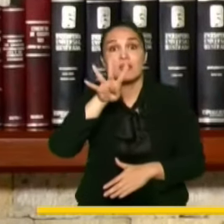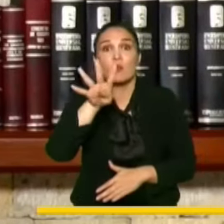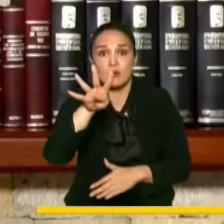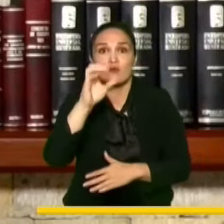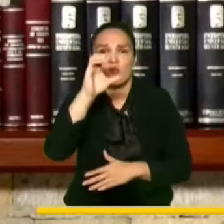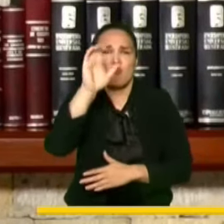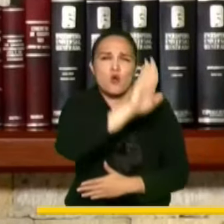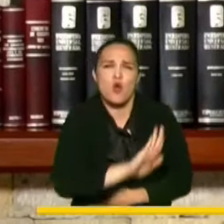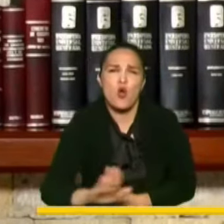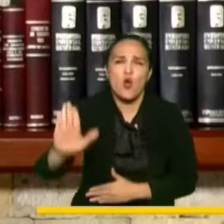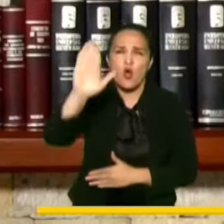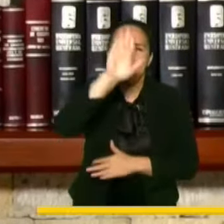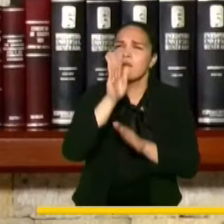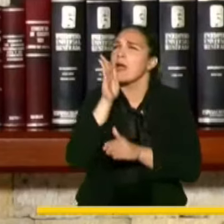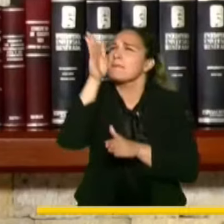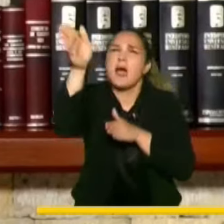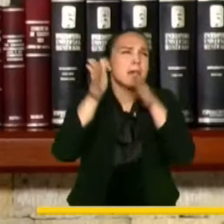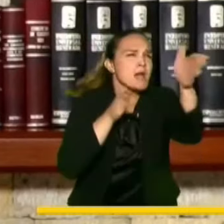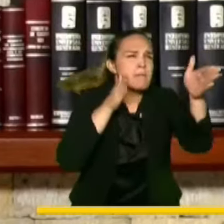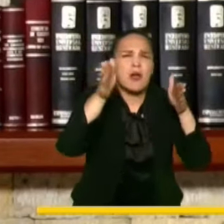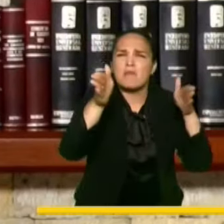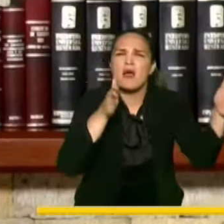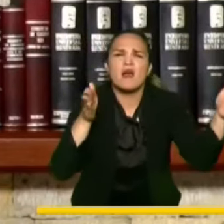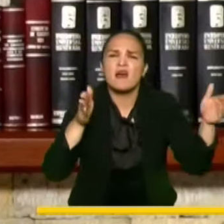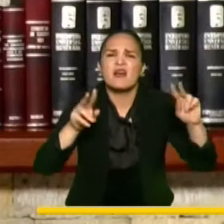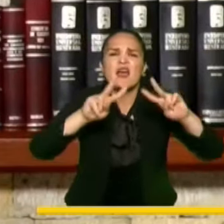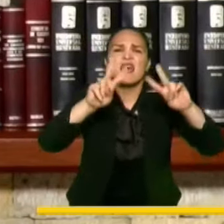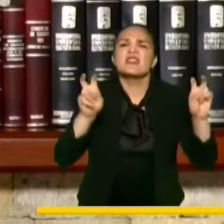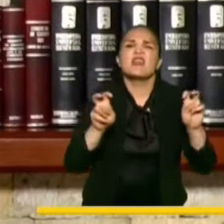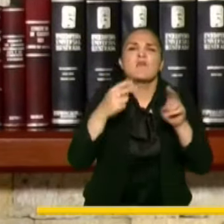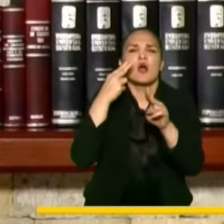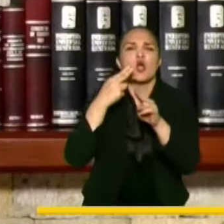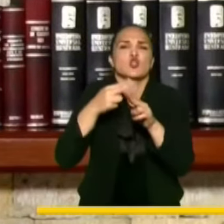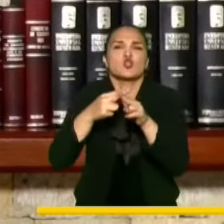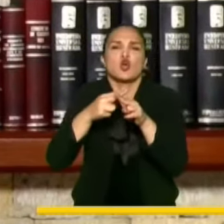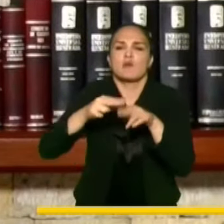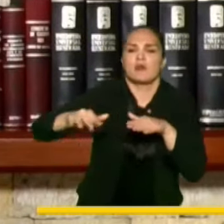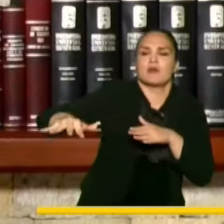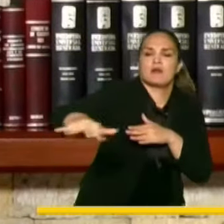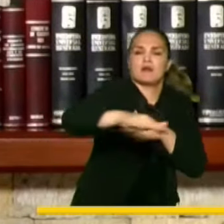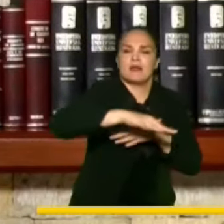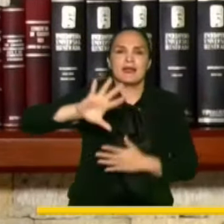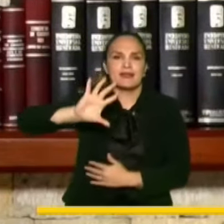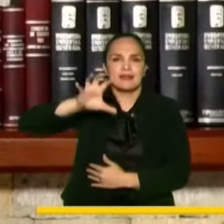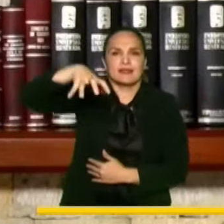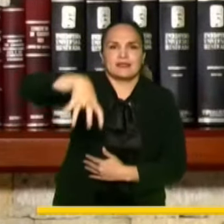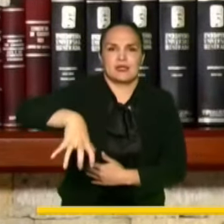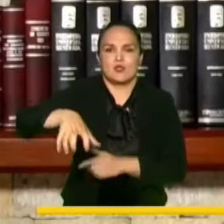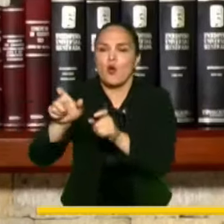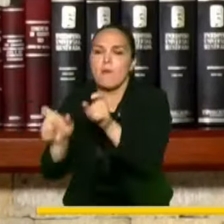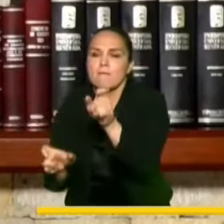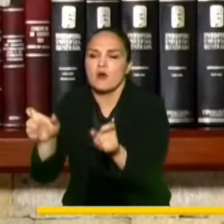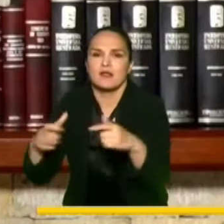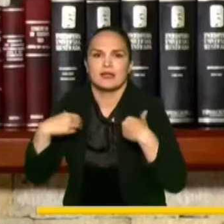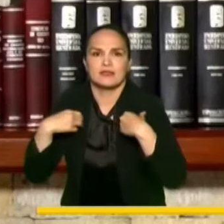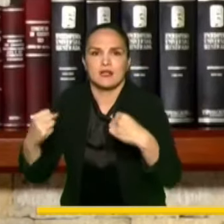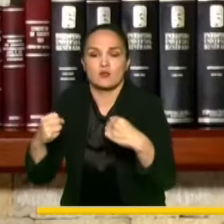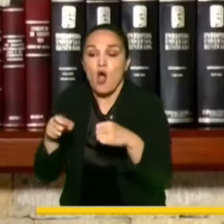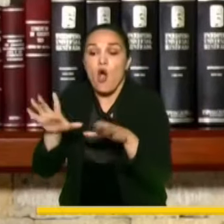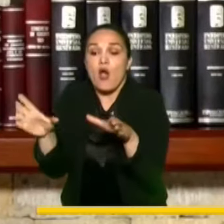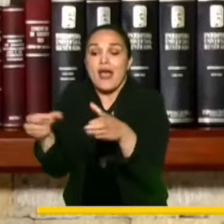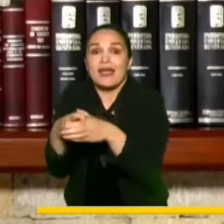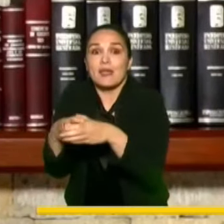regiones del país el sistema de distritos poblacionales saludables, con equipos médicos